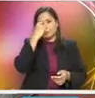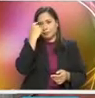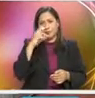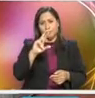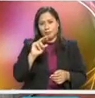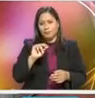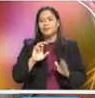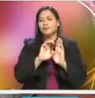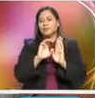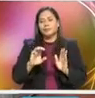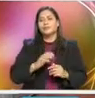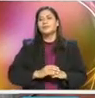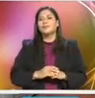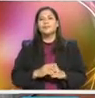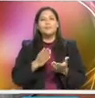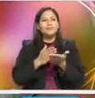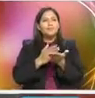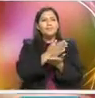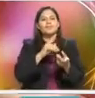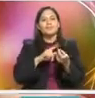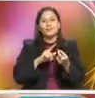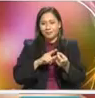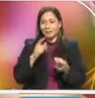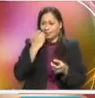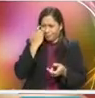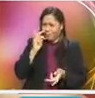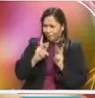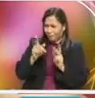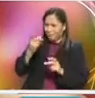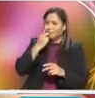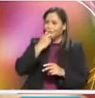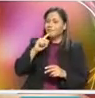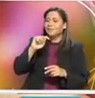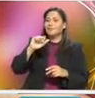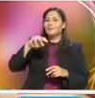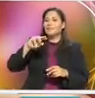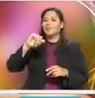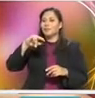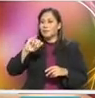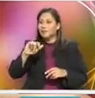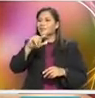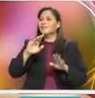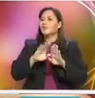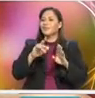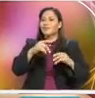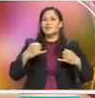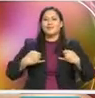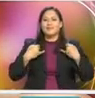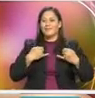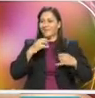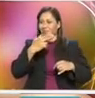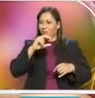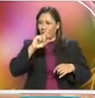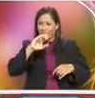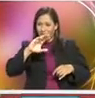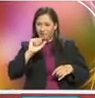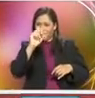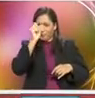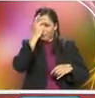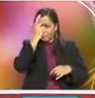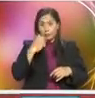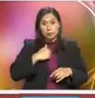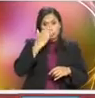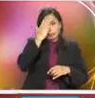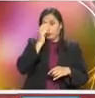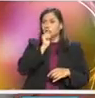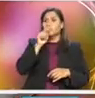por ejemplo, bueno, vamos a internarnos. Yo quería que nos platicaras un poco de Tamuín y ese adolescente huasteco que podemos ver en esa zona, que yo no